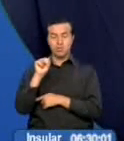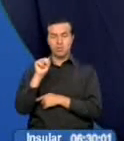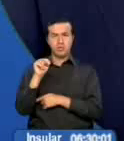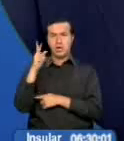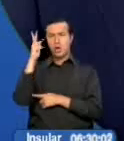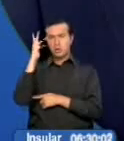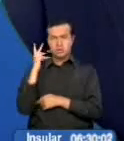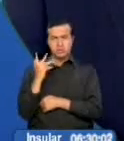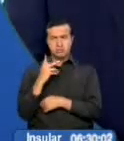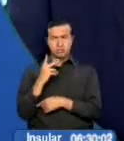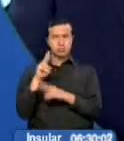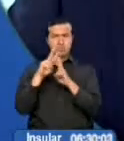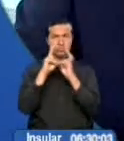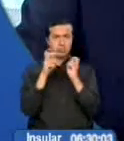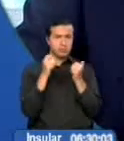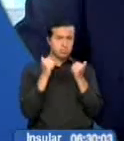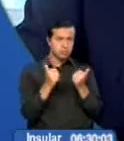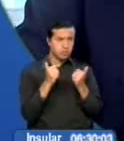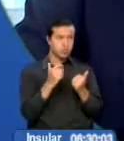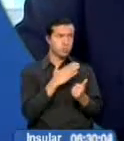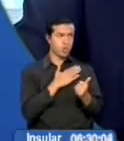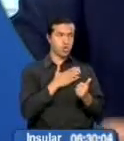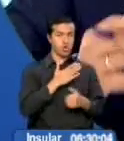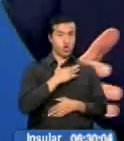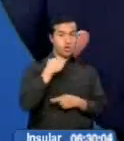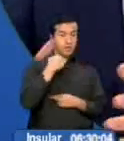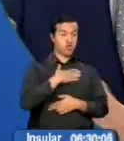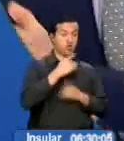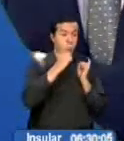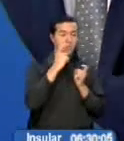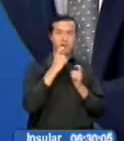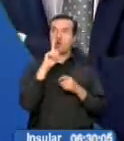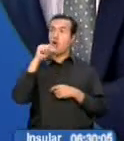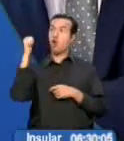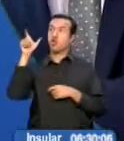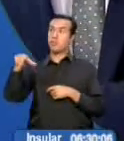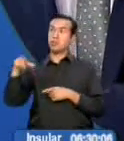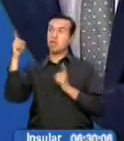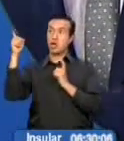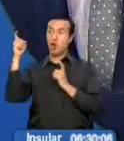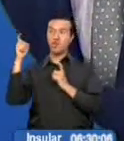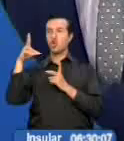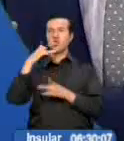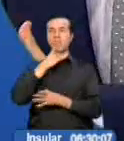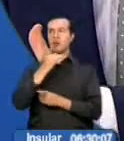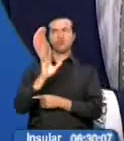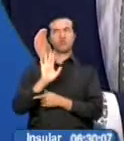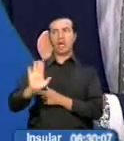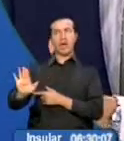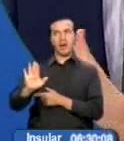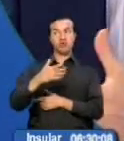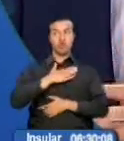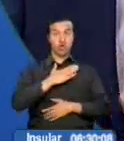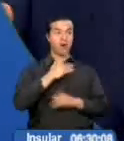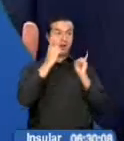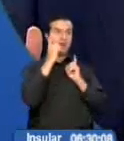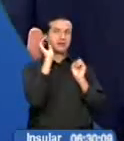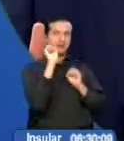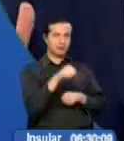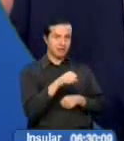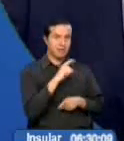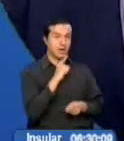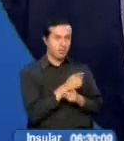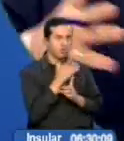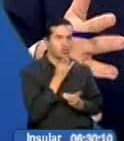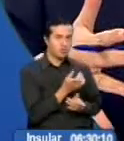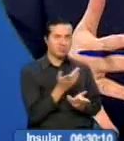es... Es bueno cuando yo estoy a cargo, es malo cuando no estoy a cargo. Y eso viene